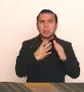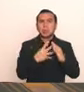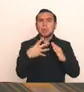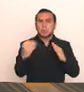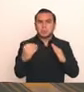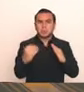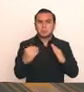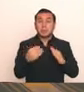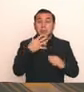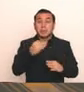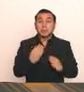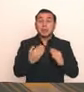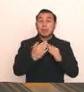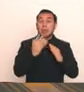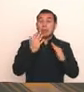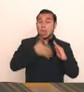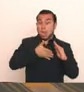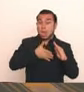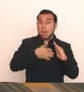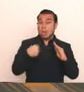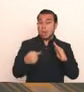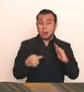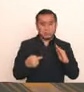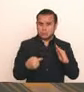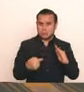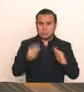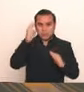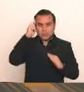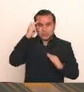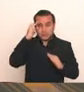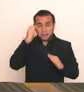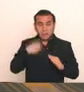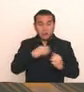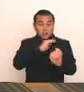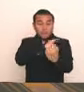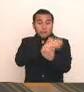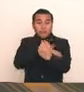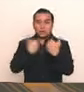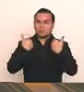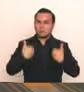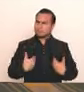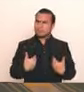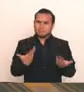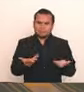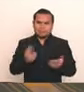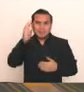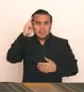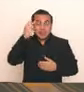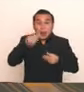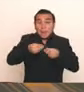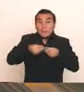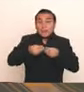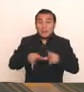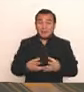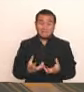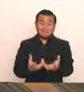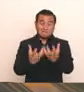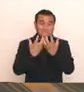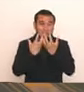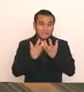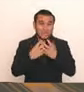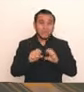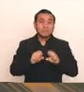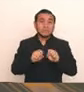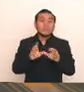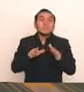quedarse y que no podemos pasar encerrados para siempre que hay que ganar inmunidad colectiva lo que significa la pérdida de decenas de miles